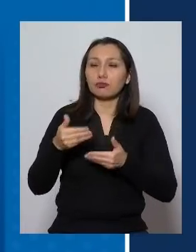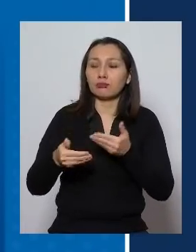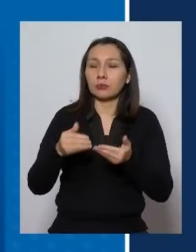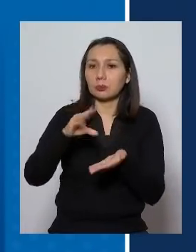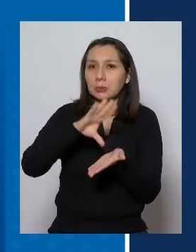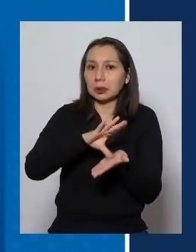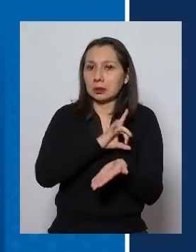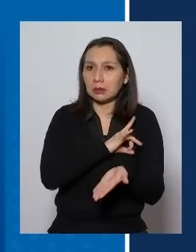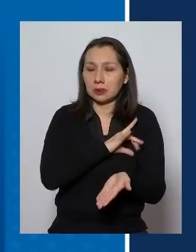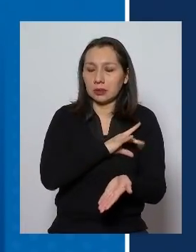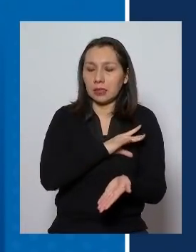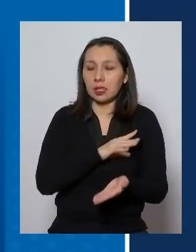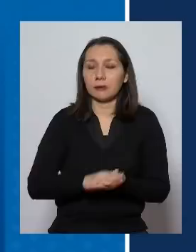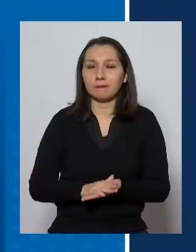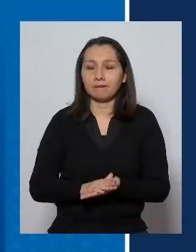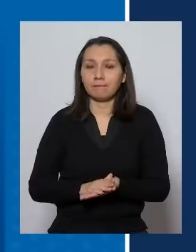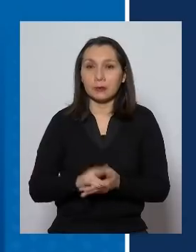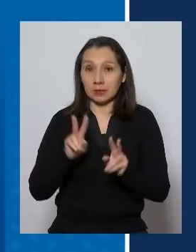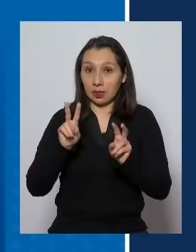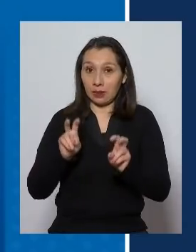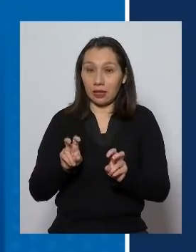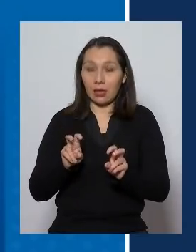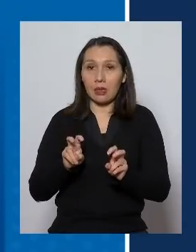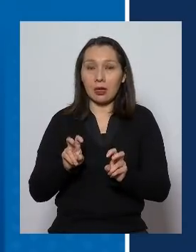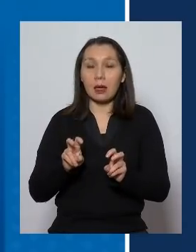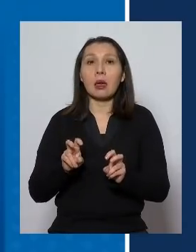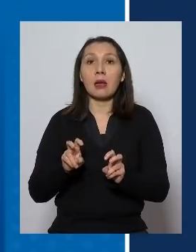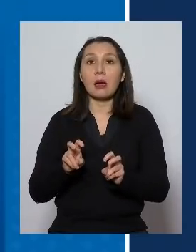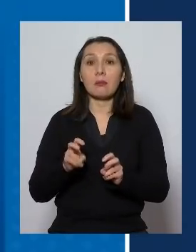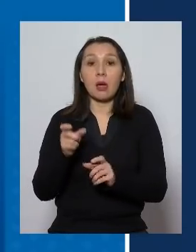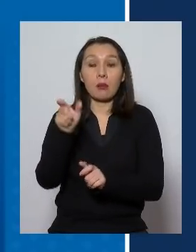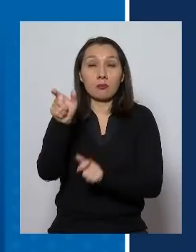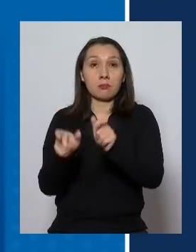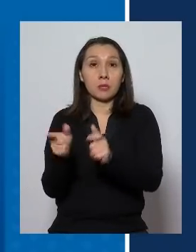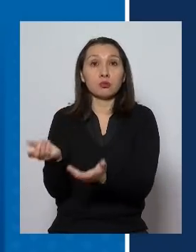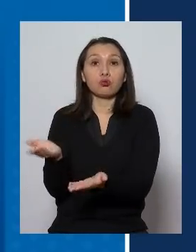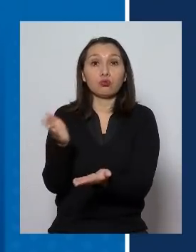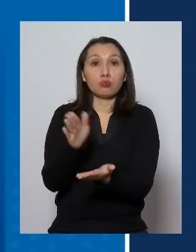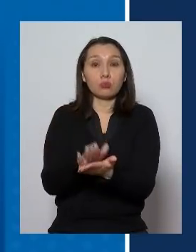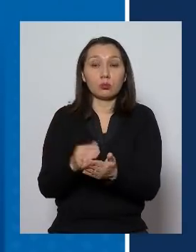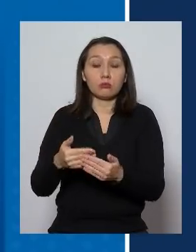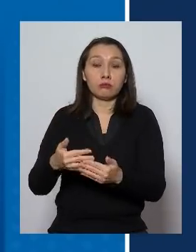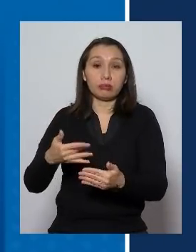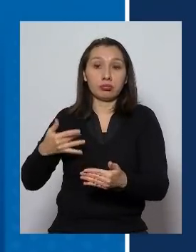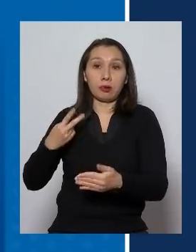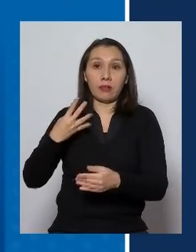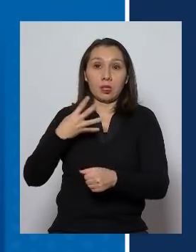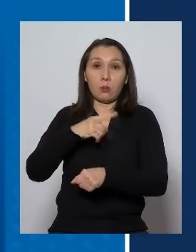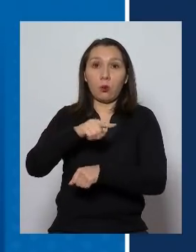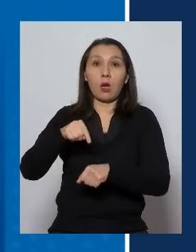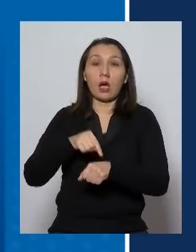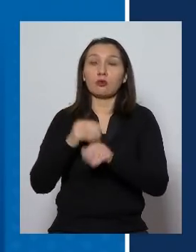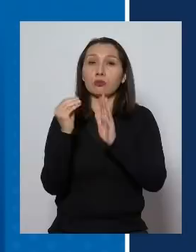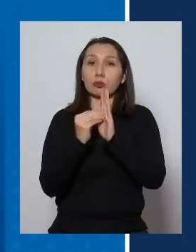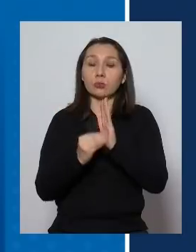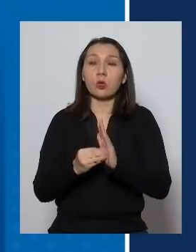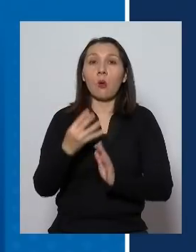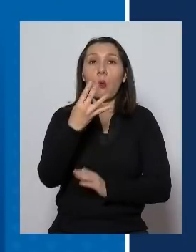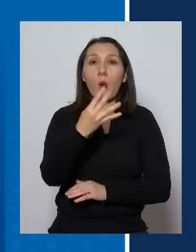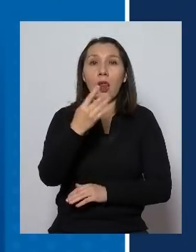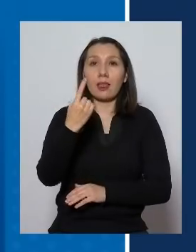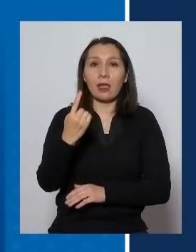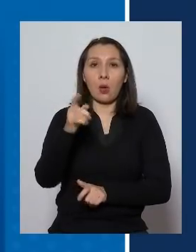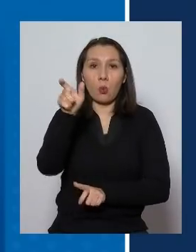nuestro país. Con respecto al número de fallecimientos de las últimas 24 horas, se registraron